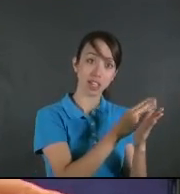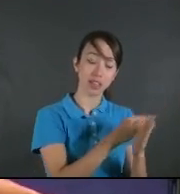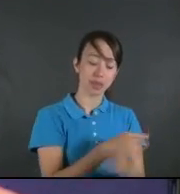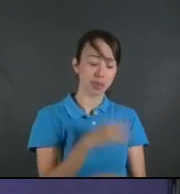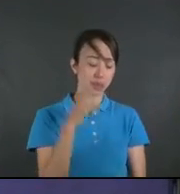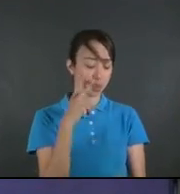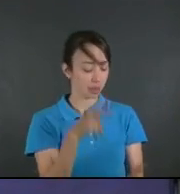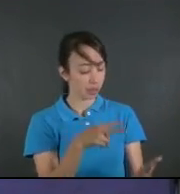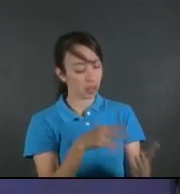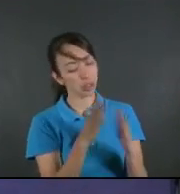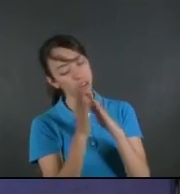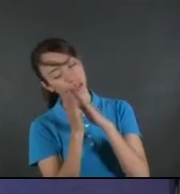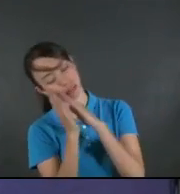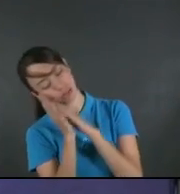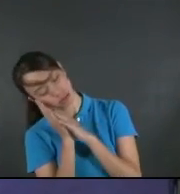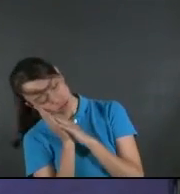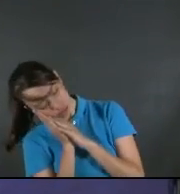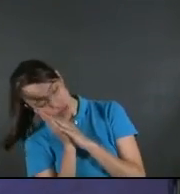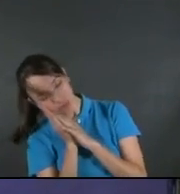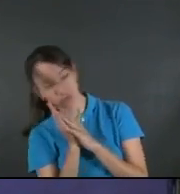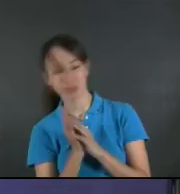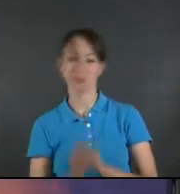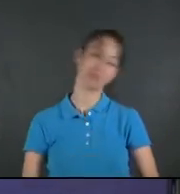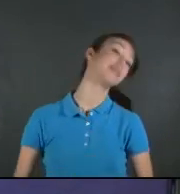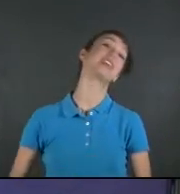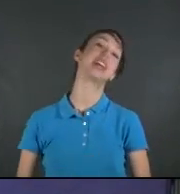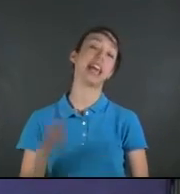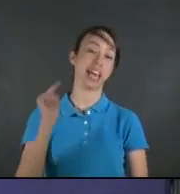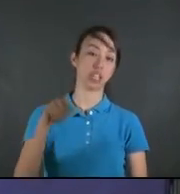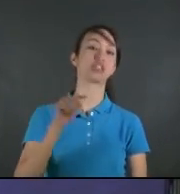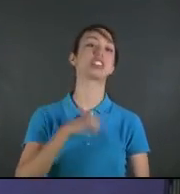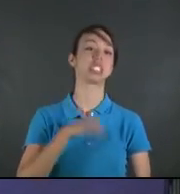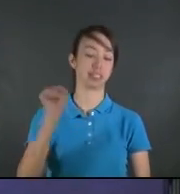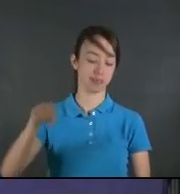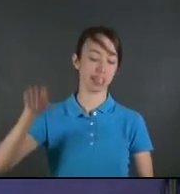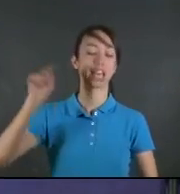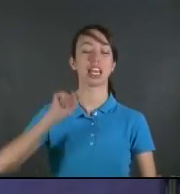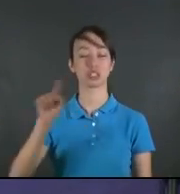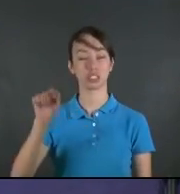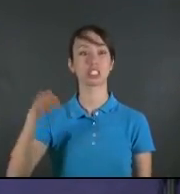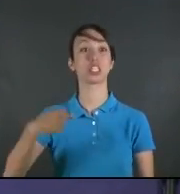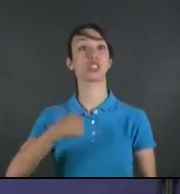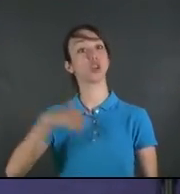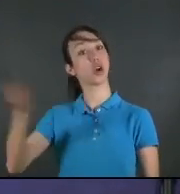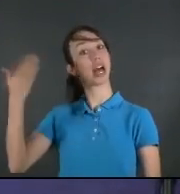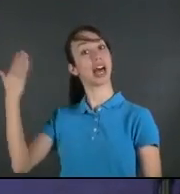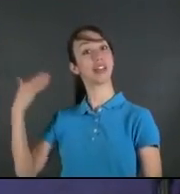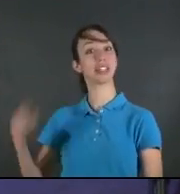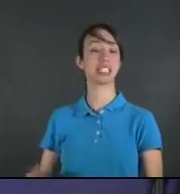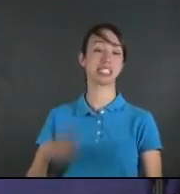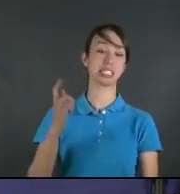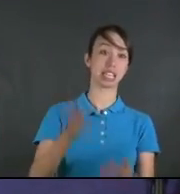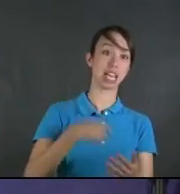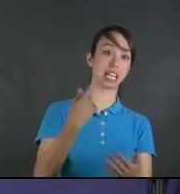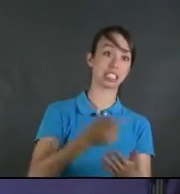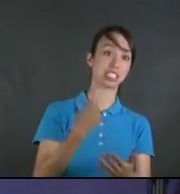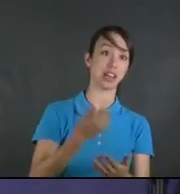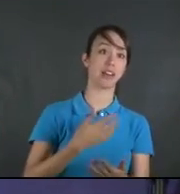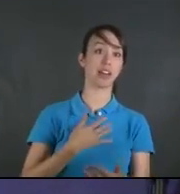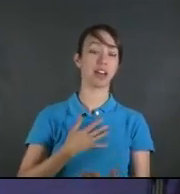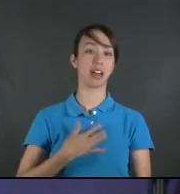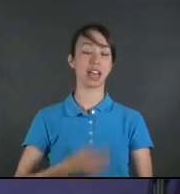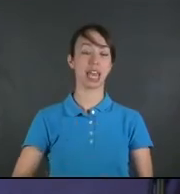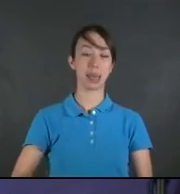quedo dormido sobre la Eso sí eso sí yo antes gastaba en valium y en diace pán y en